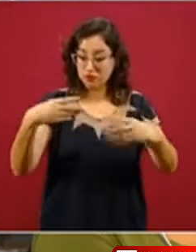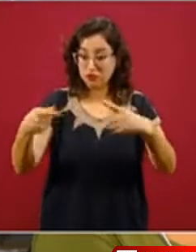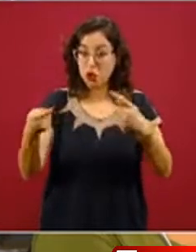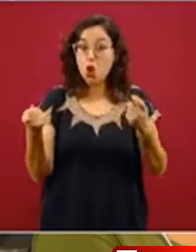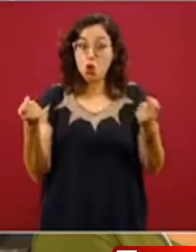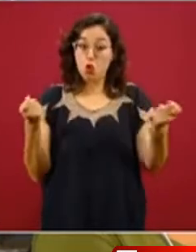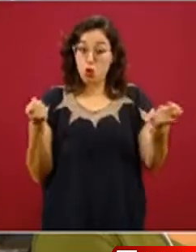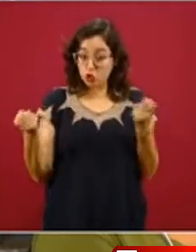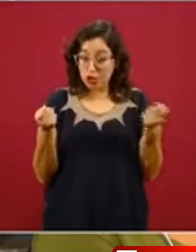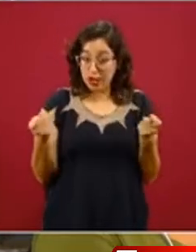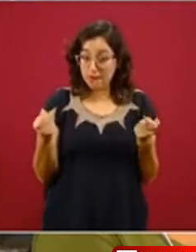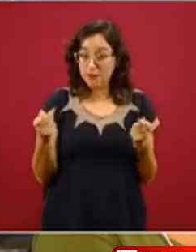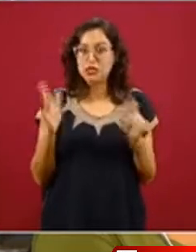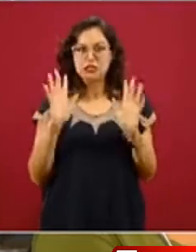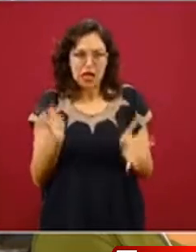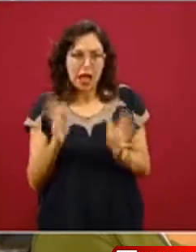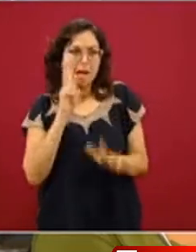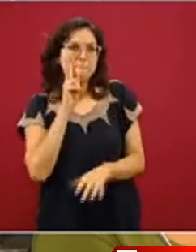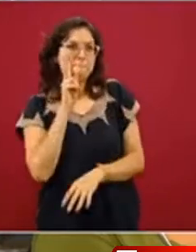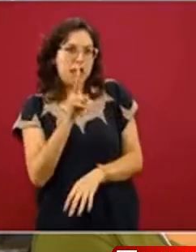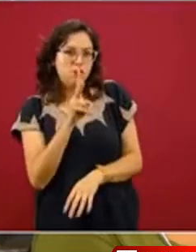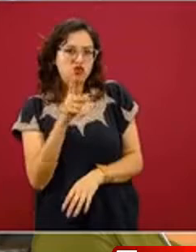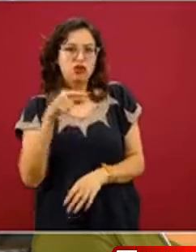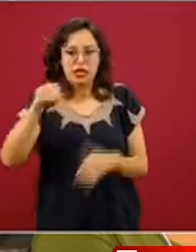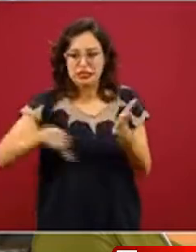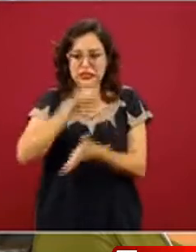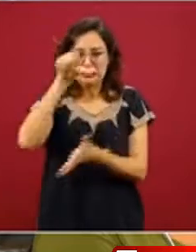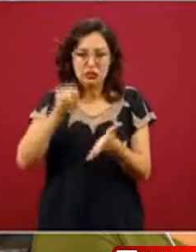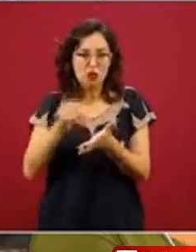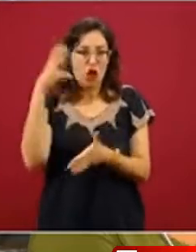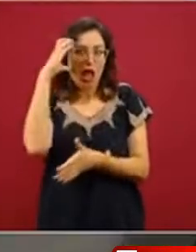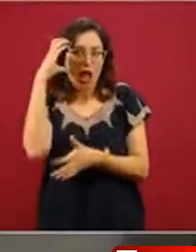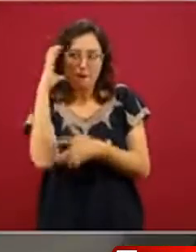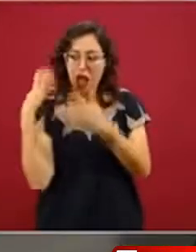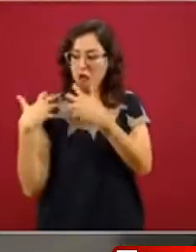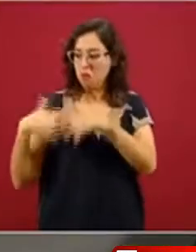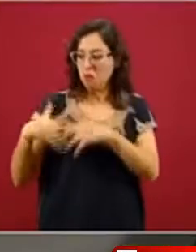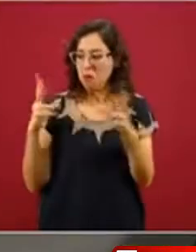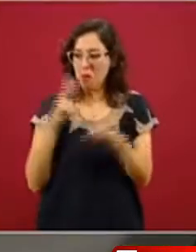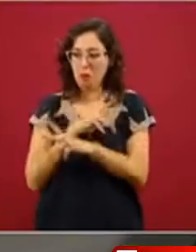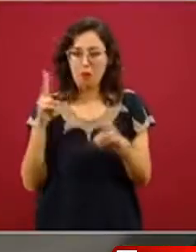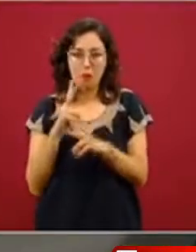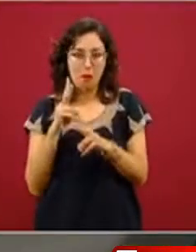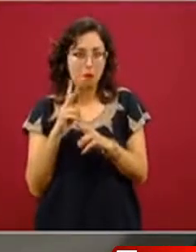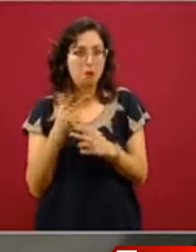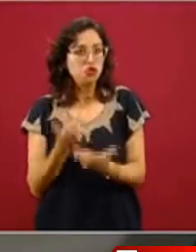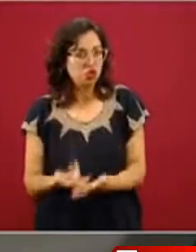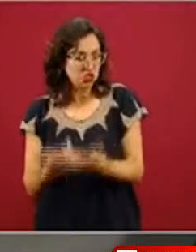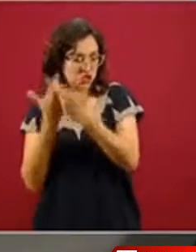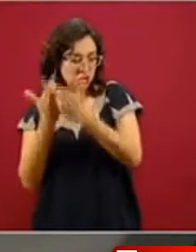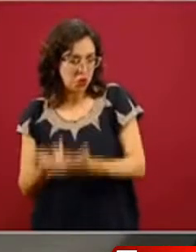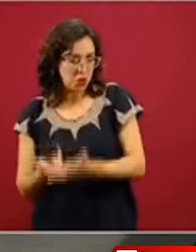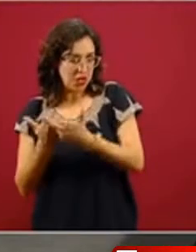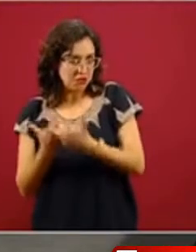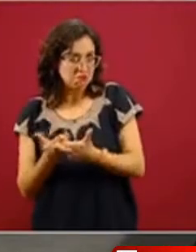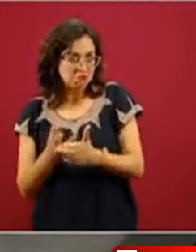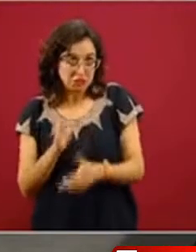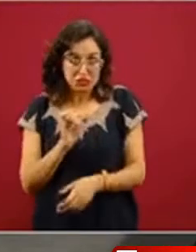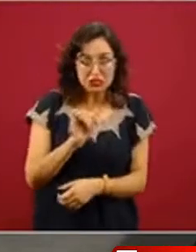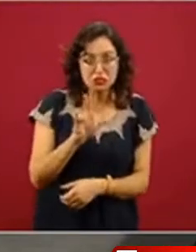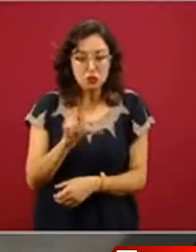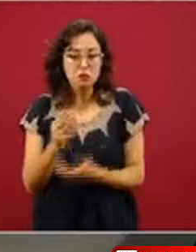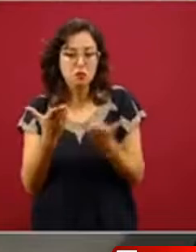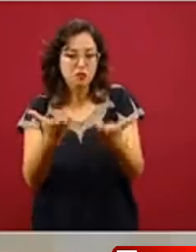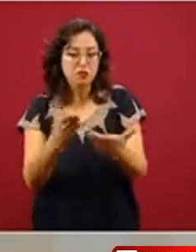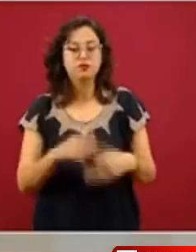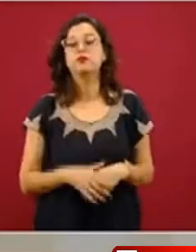incluso más camas con ventilador disponibles aquí en el centro del país. Gracias. Muchas gracias, Carlos. Brevemente sobre el tema de la quimioterapia